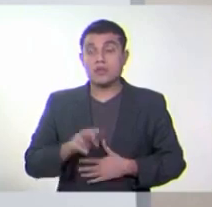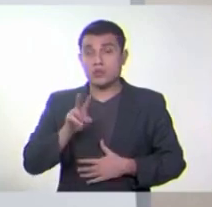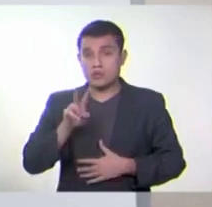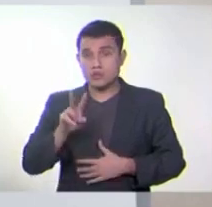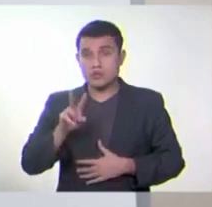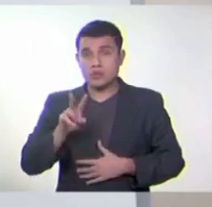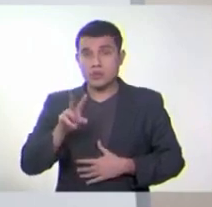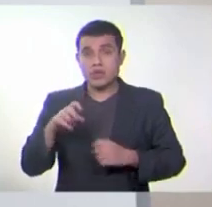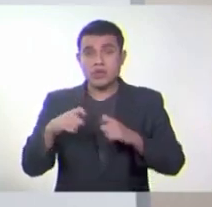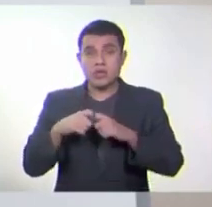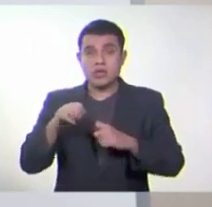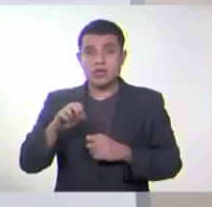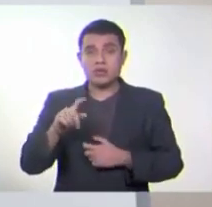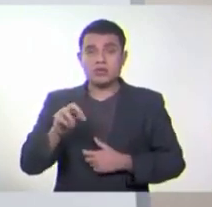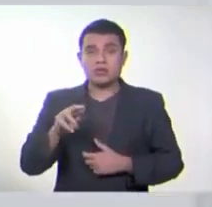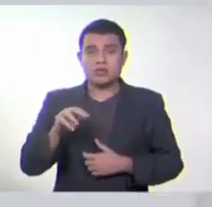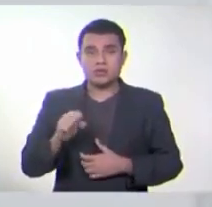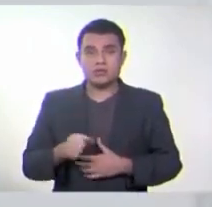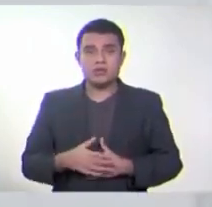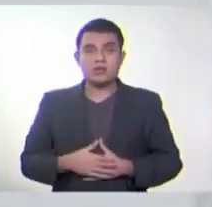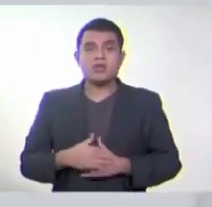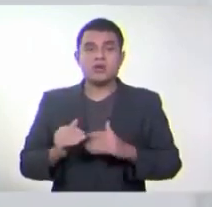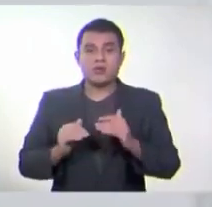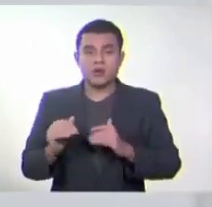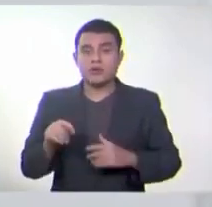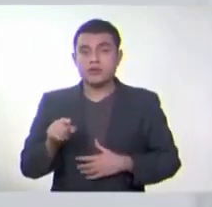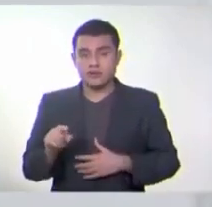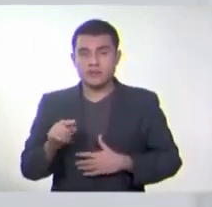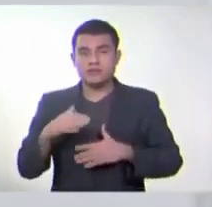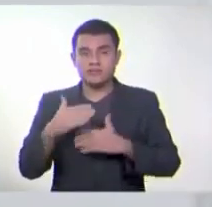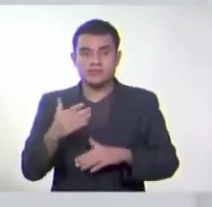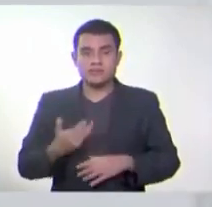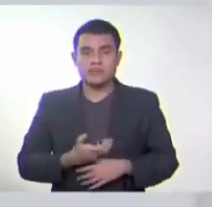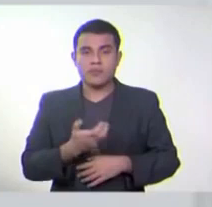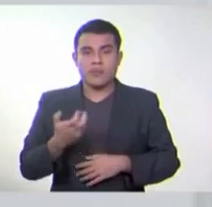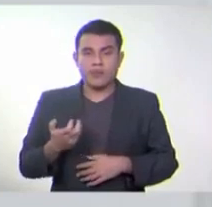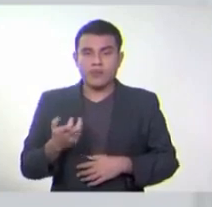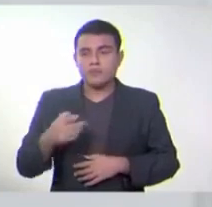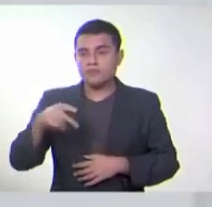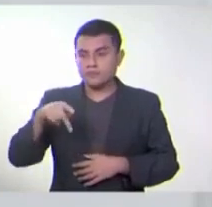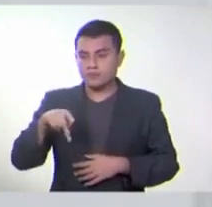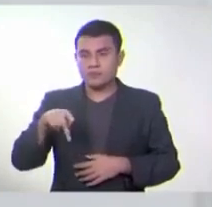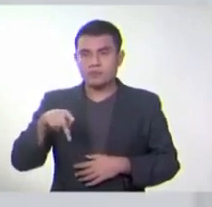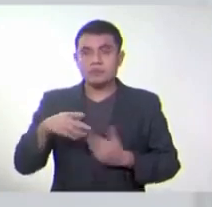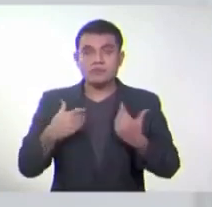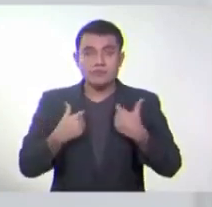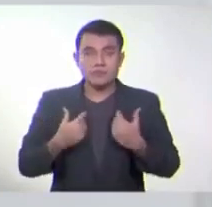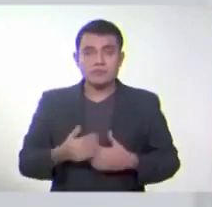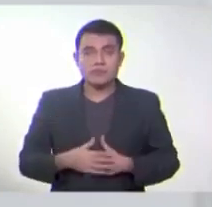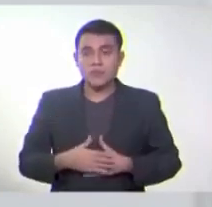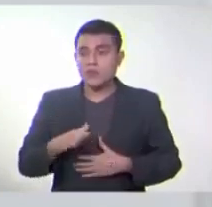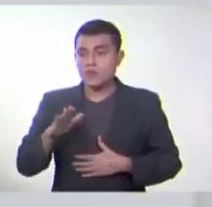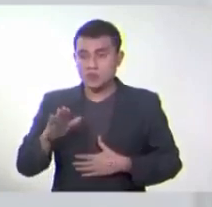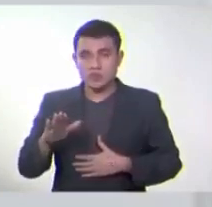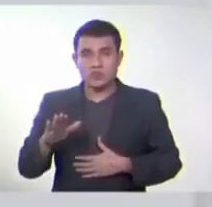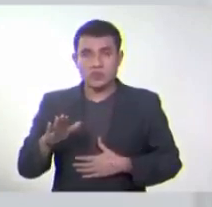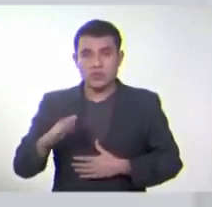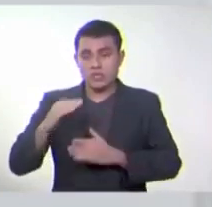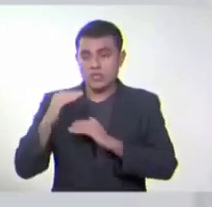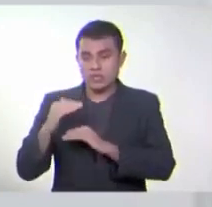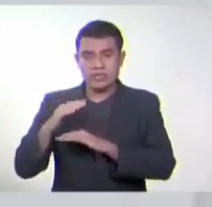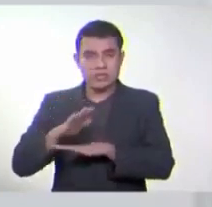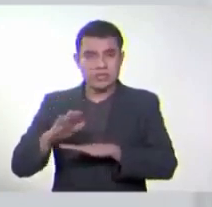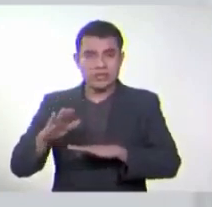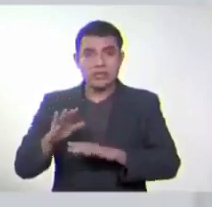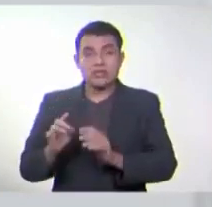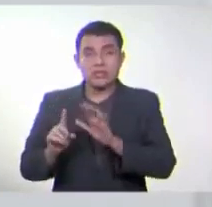electrones. En ese mismo nivel pasamos al bloque P y tiene su capacidad máxima,